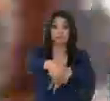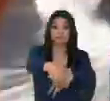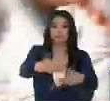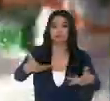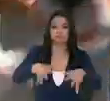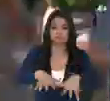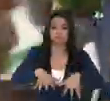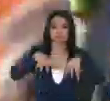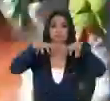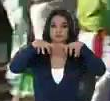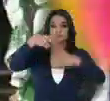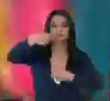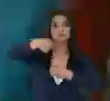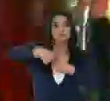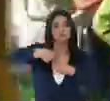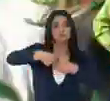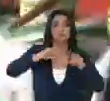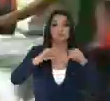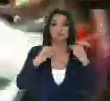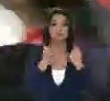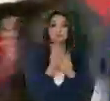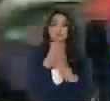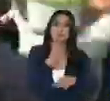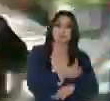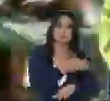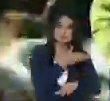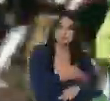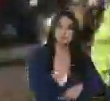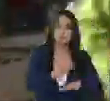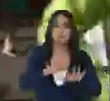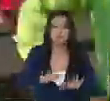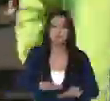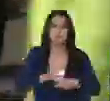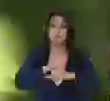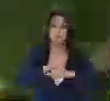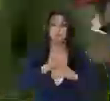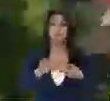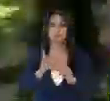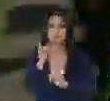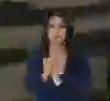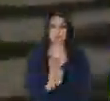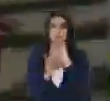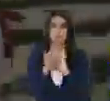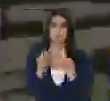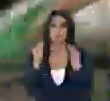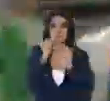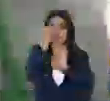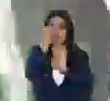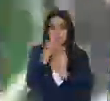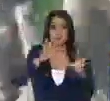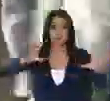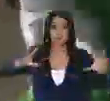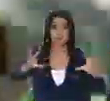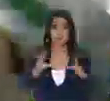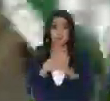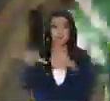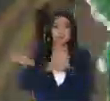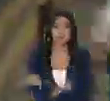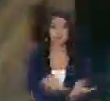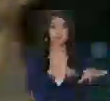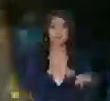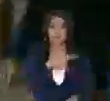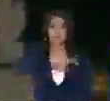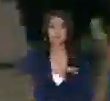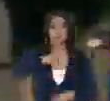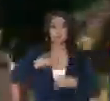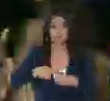tribuna participarán grupos folclóricos nacionales e internacionales. Para brindarnos mayores detalles de toda la rica agenda que ha preparado el